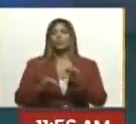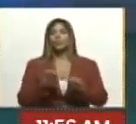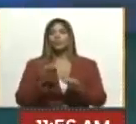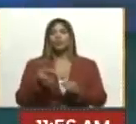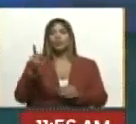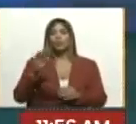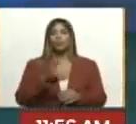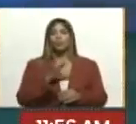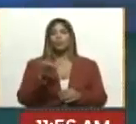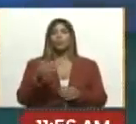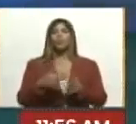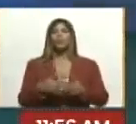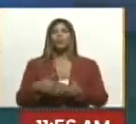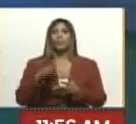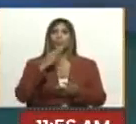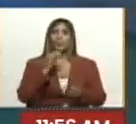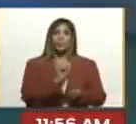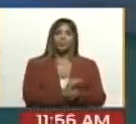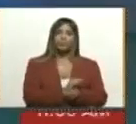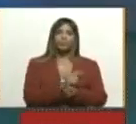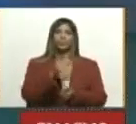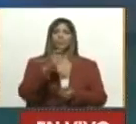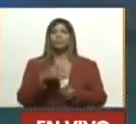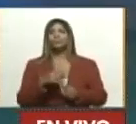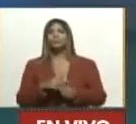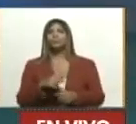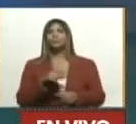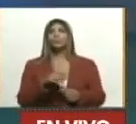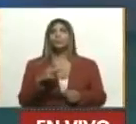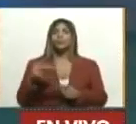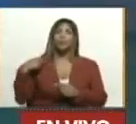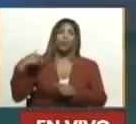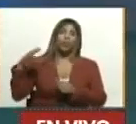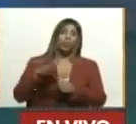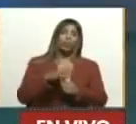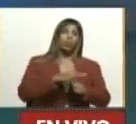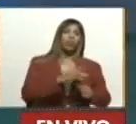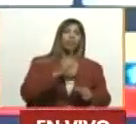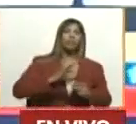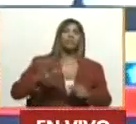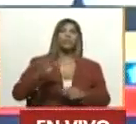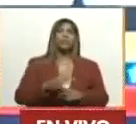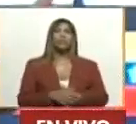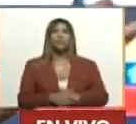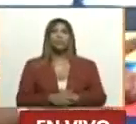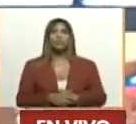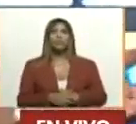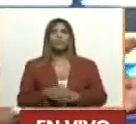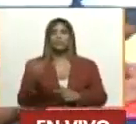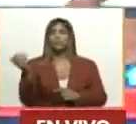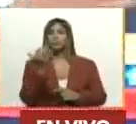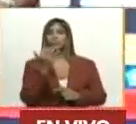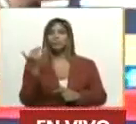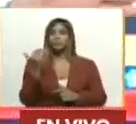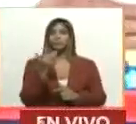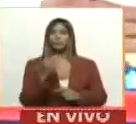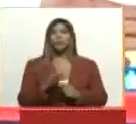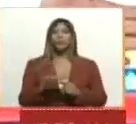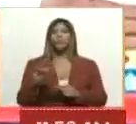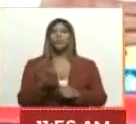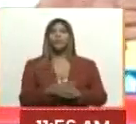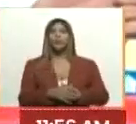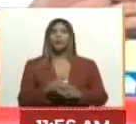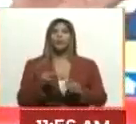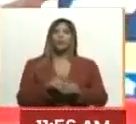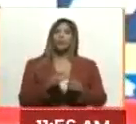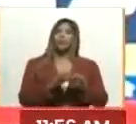si un preso, en el caso nuestro, en el caso de Alex, cede a las presiones de la fiscalía, al chantaje de la fiscalía. Tú mencionabas a la